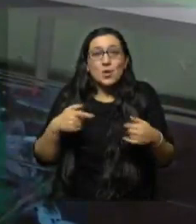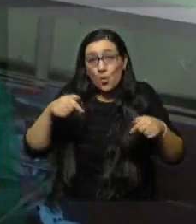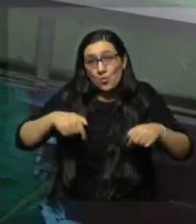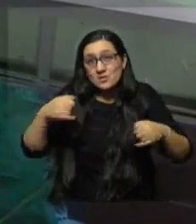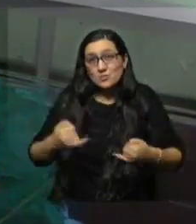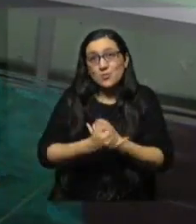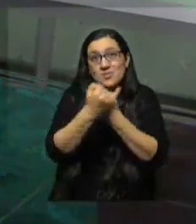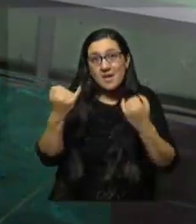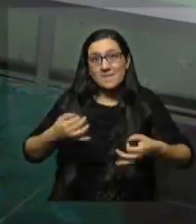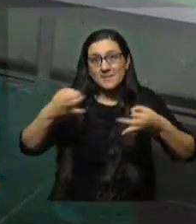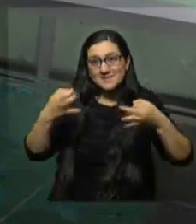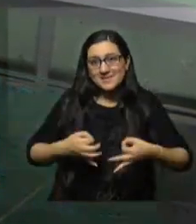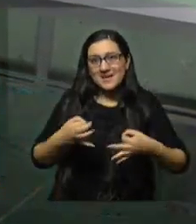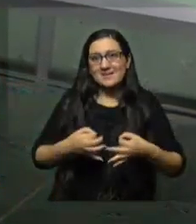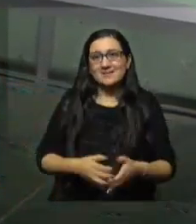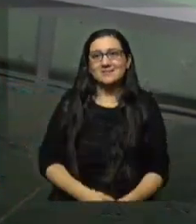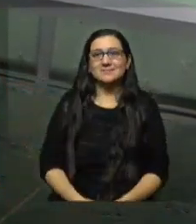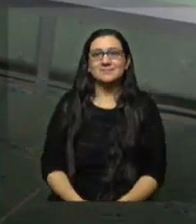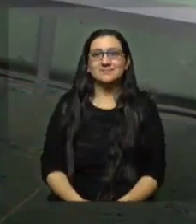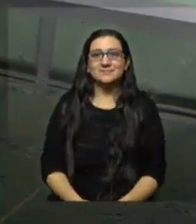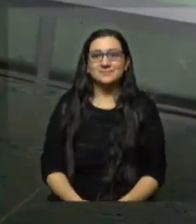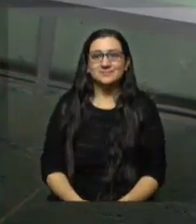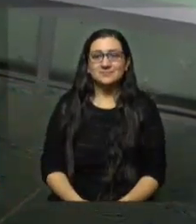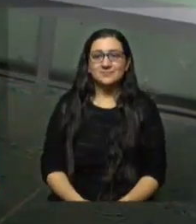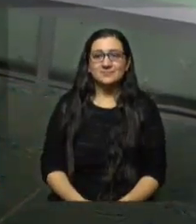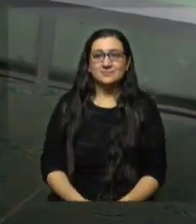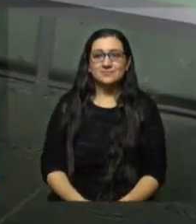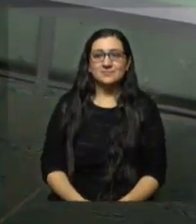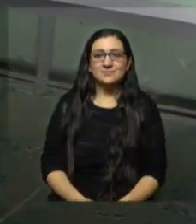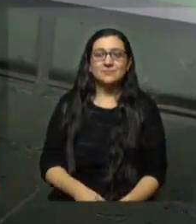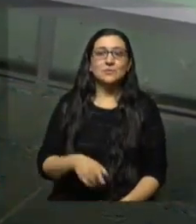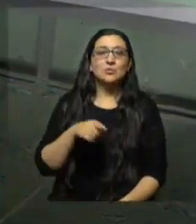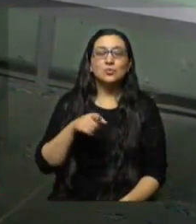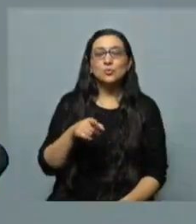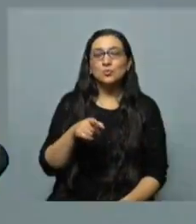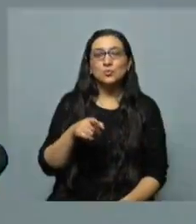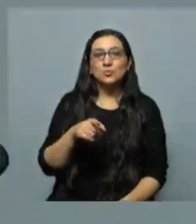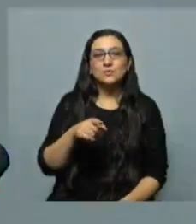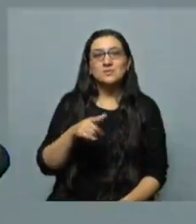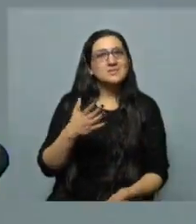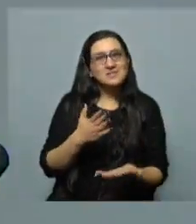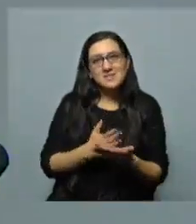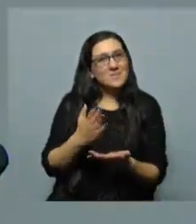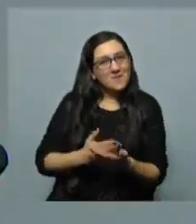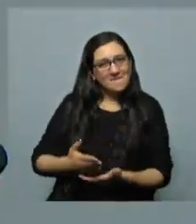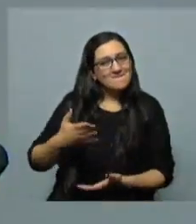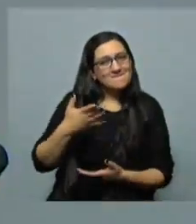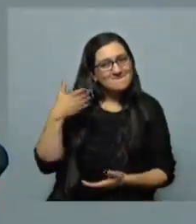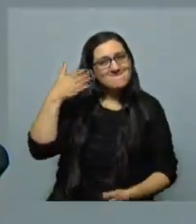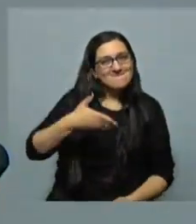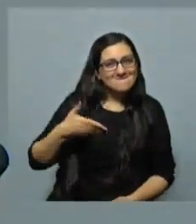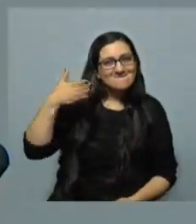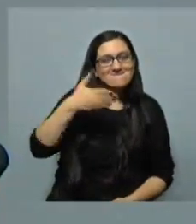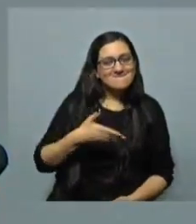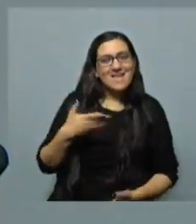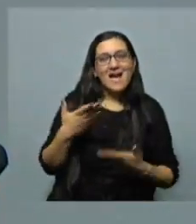especial y bueno, como tal lo vivimos. Vos has sido un absoluto constante militante de esto de hablar